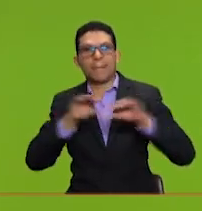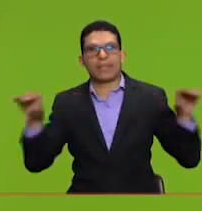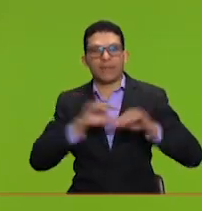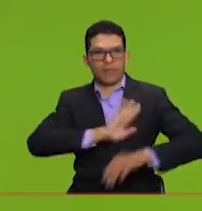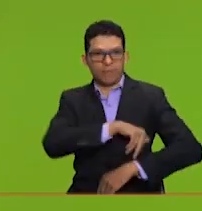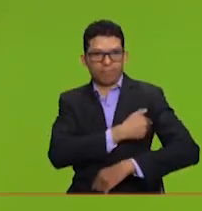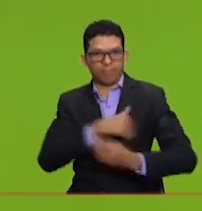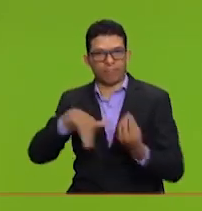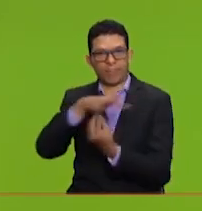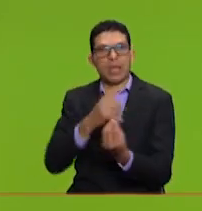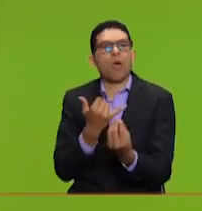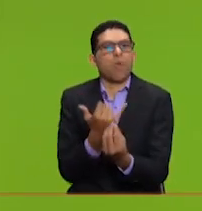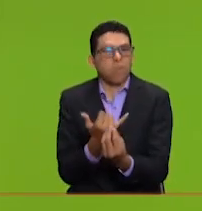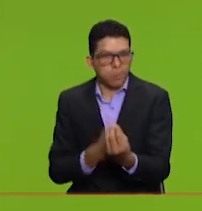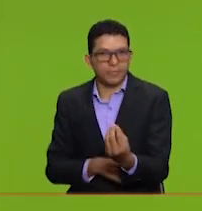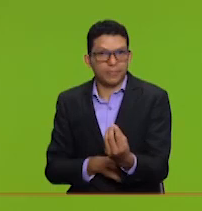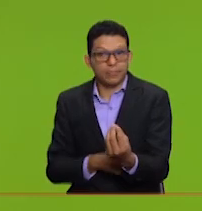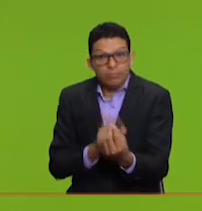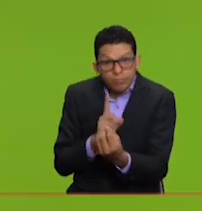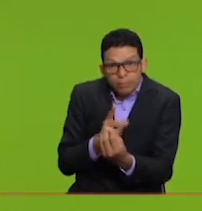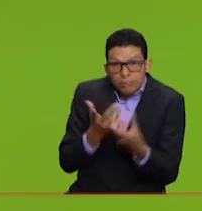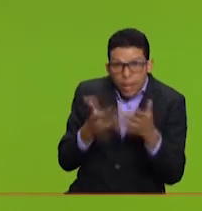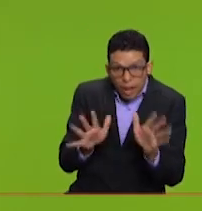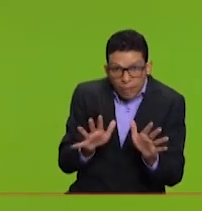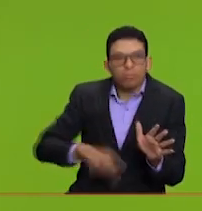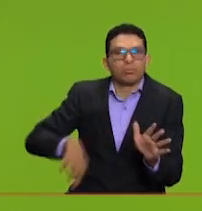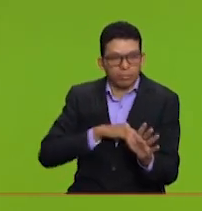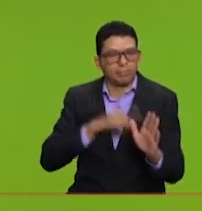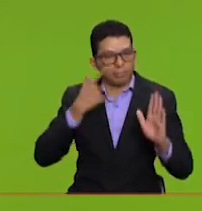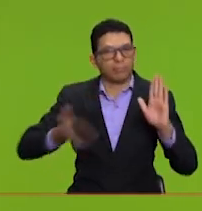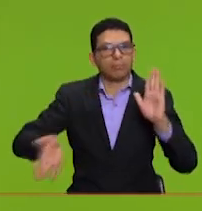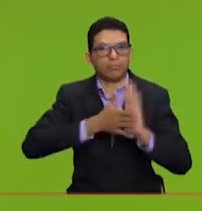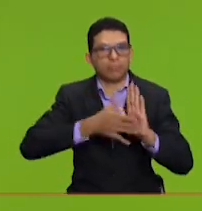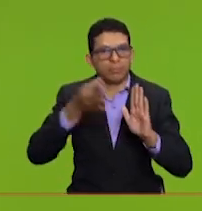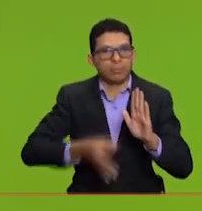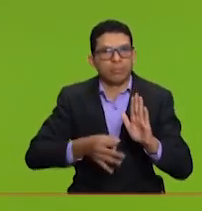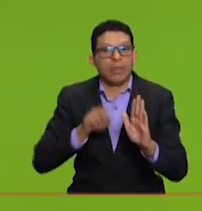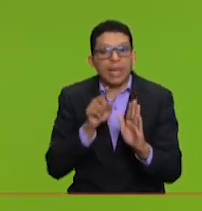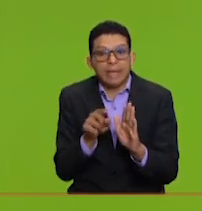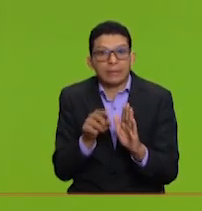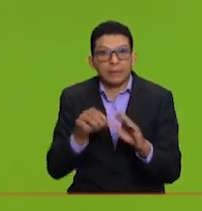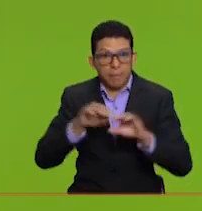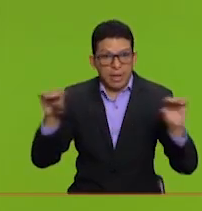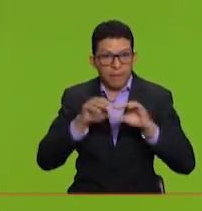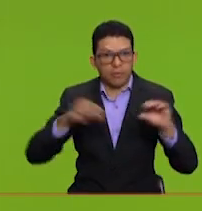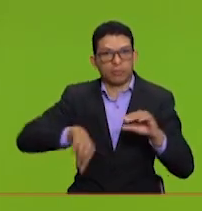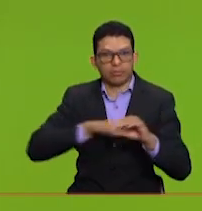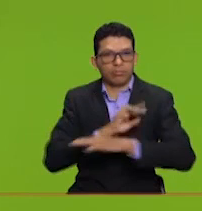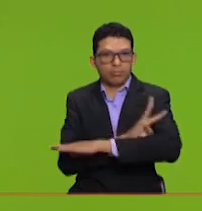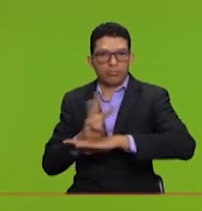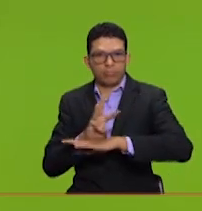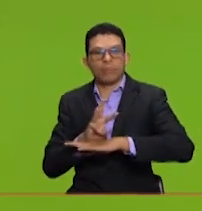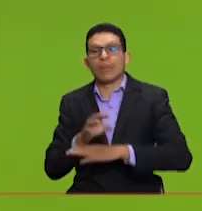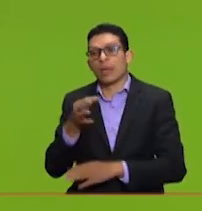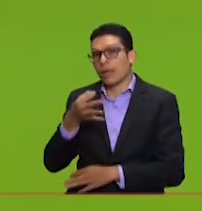Ambiente. Y a partir de eso nosotros podemos hacer verificación en terreno, en la misma plataforma, las autoridades ambientales y